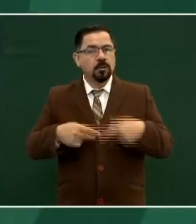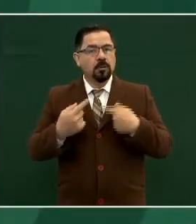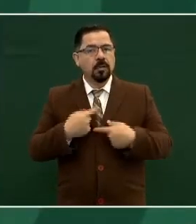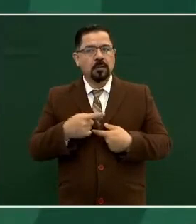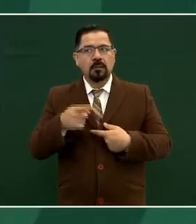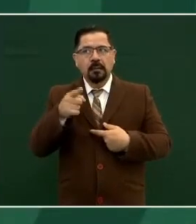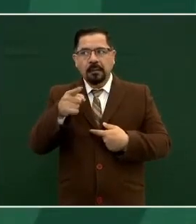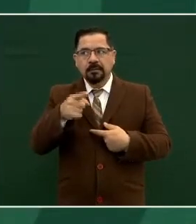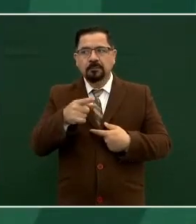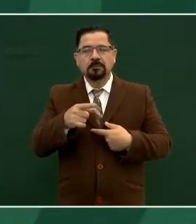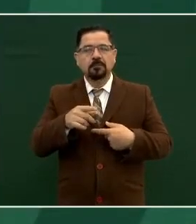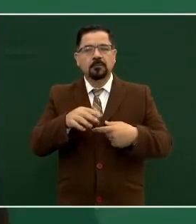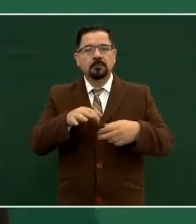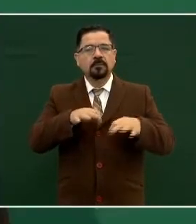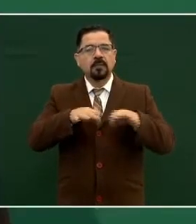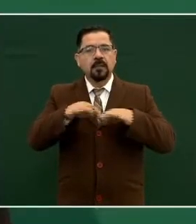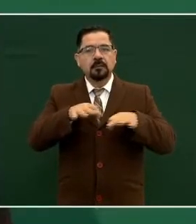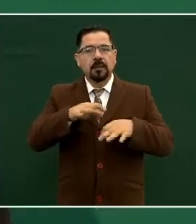la delincuencia,